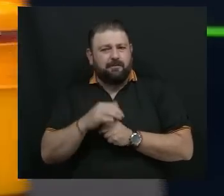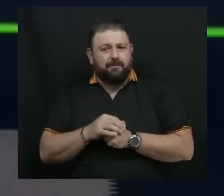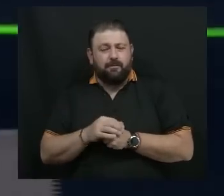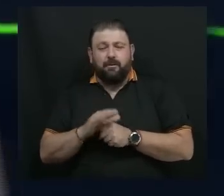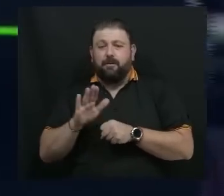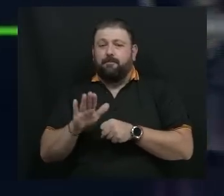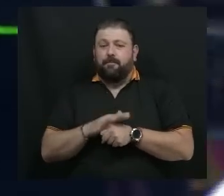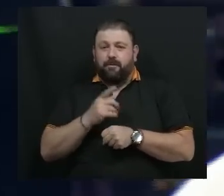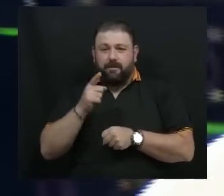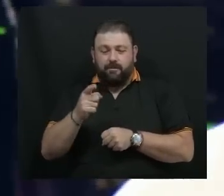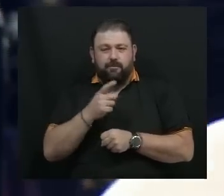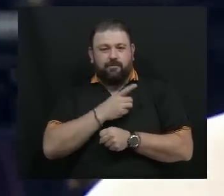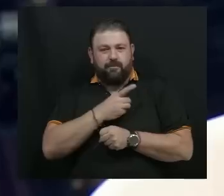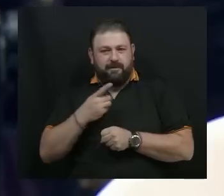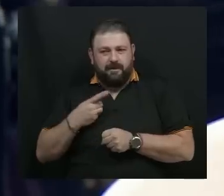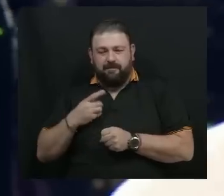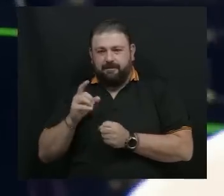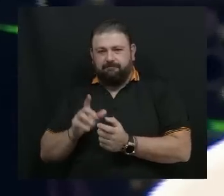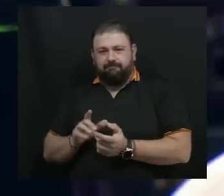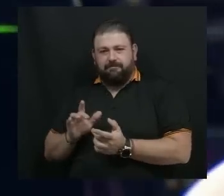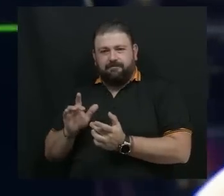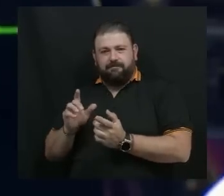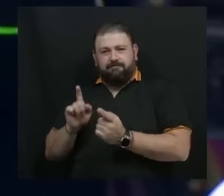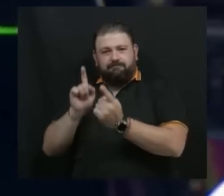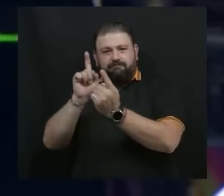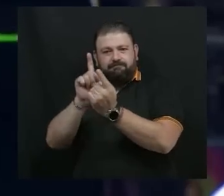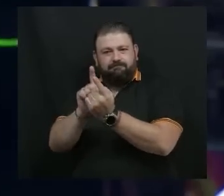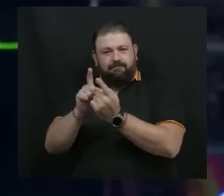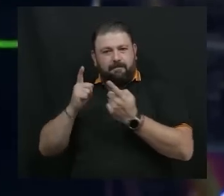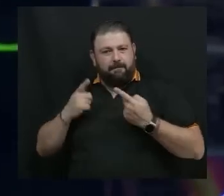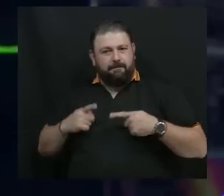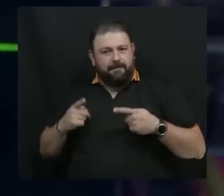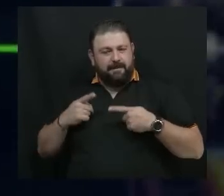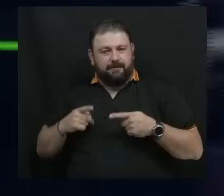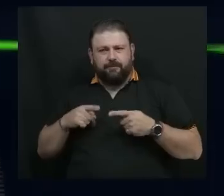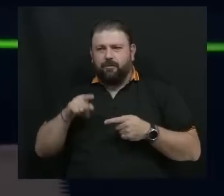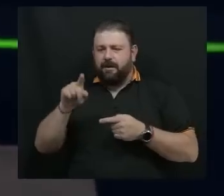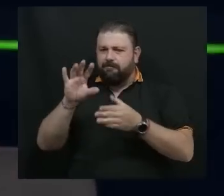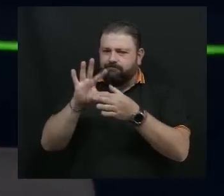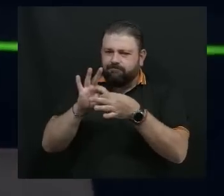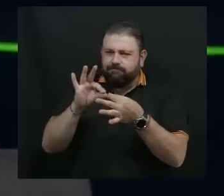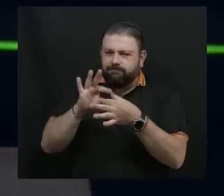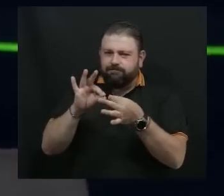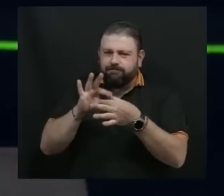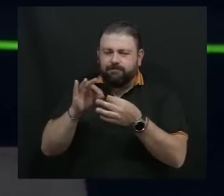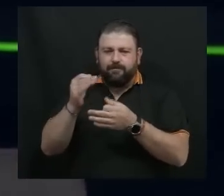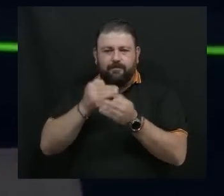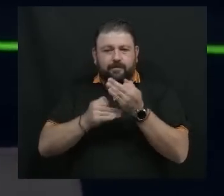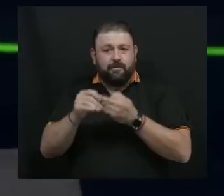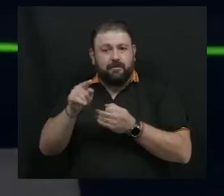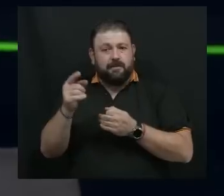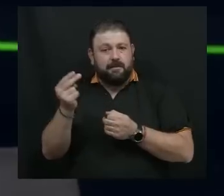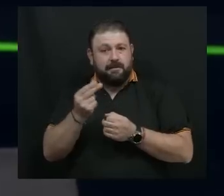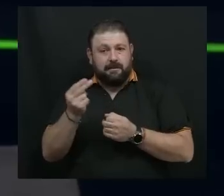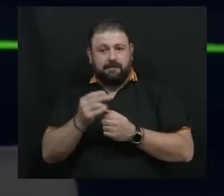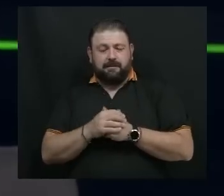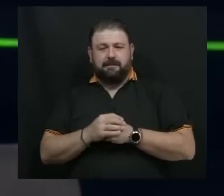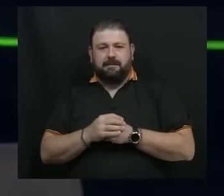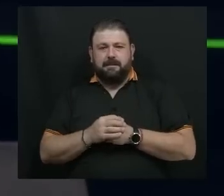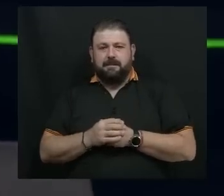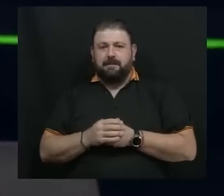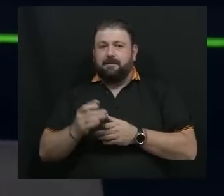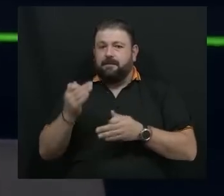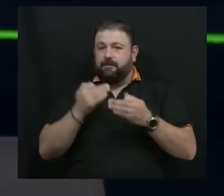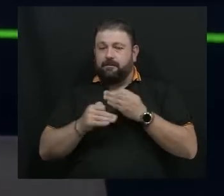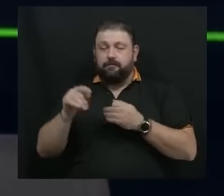audiencia, conectes a la persona que te está escuchando con lo que él necesita, no con lo que tú has logrado, sino con lo